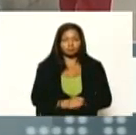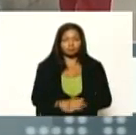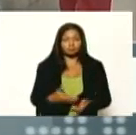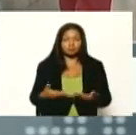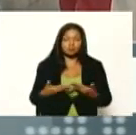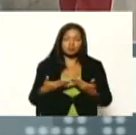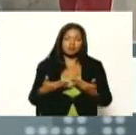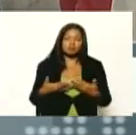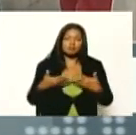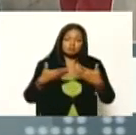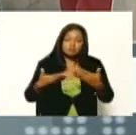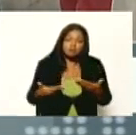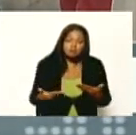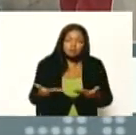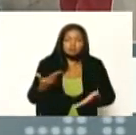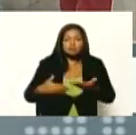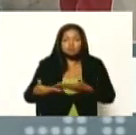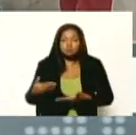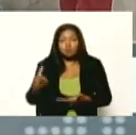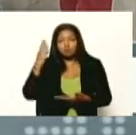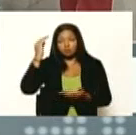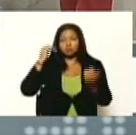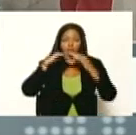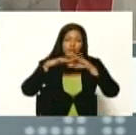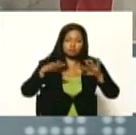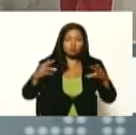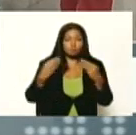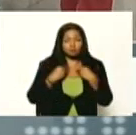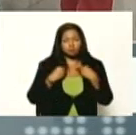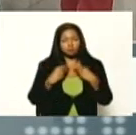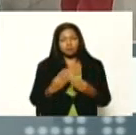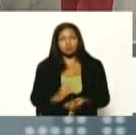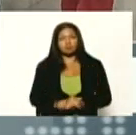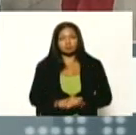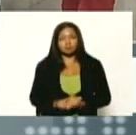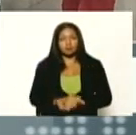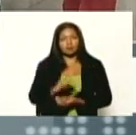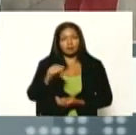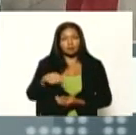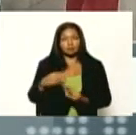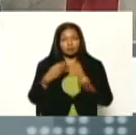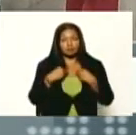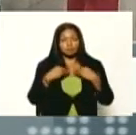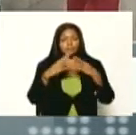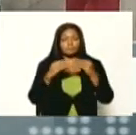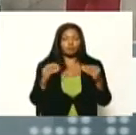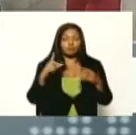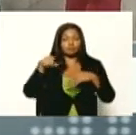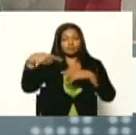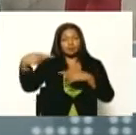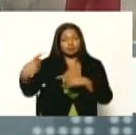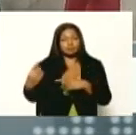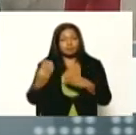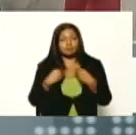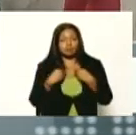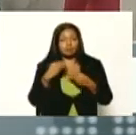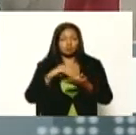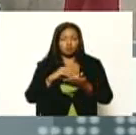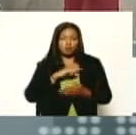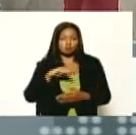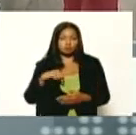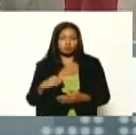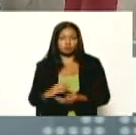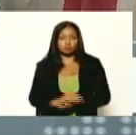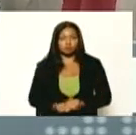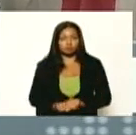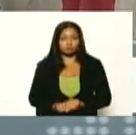a Dios, bueno, tiene las bendiciones para su vida, para esta vida y para todas las demás vidas que le toque a uno, cuando